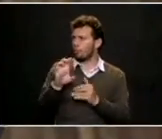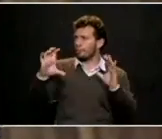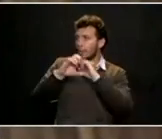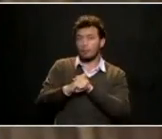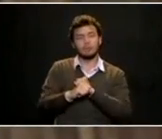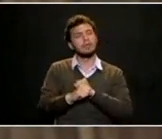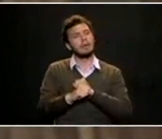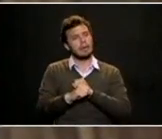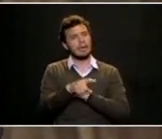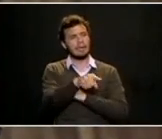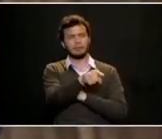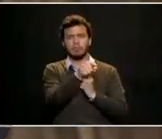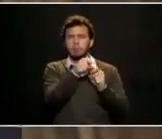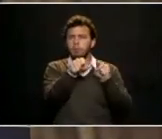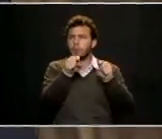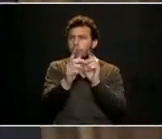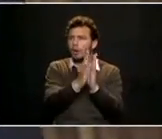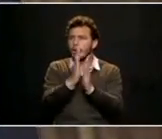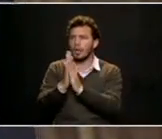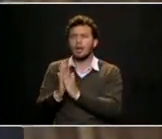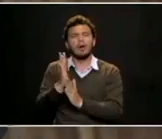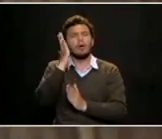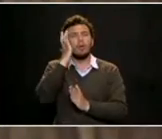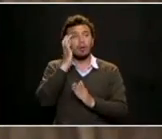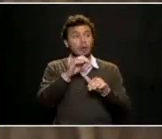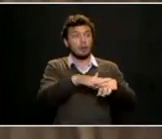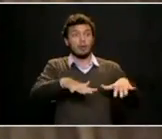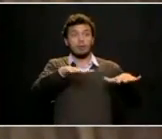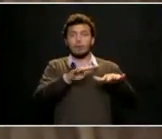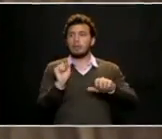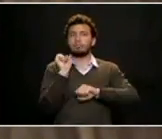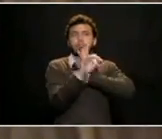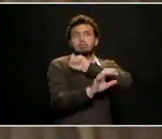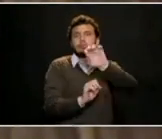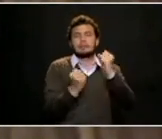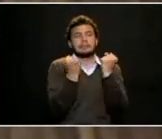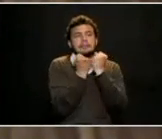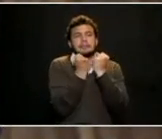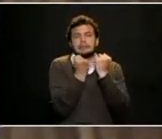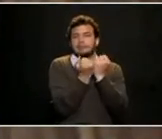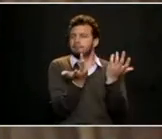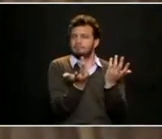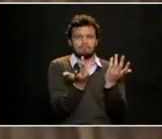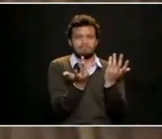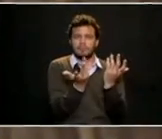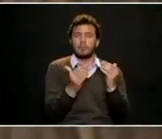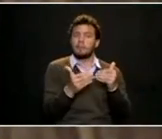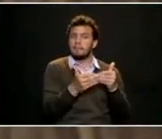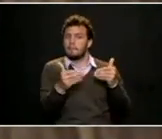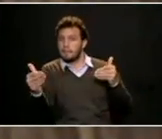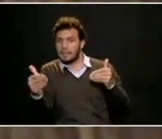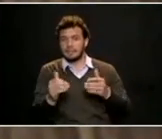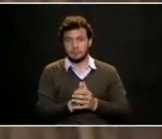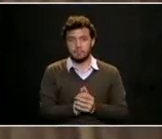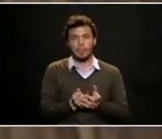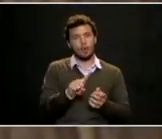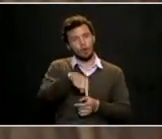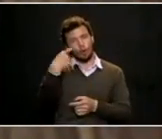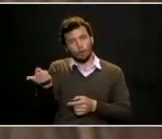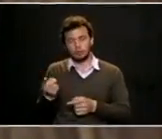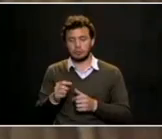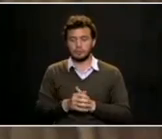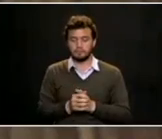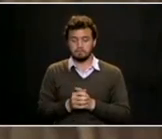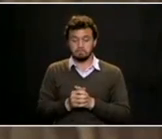genere congestión en las urgencias de las unidades intermedias. Segundo, vamos a terminar con la unidad intermedia de Buenos Aires, que no le faltan